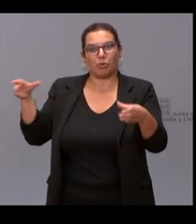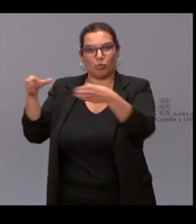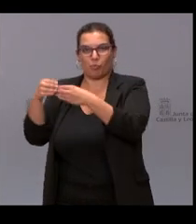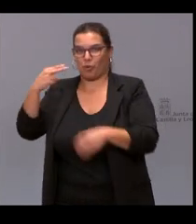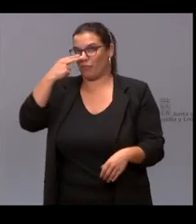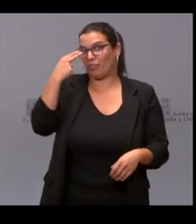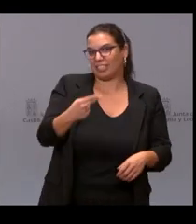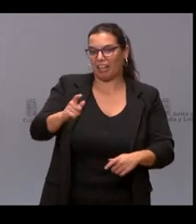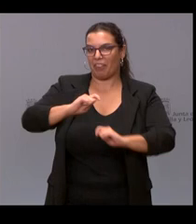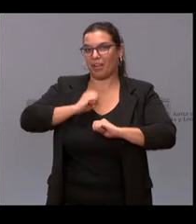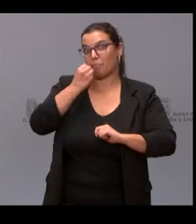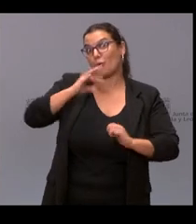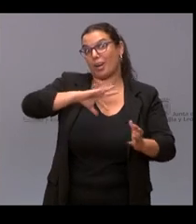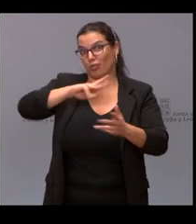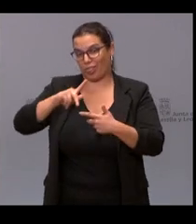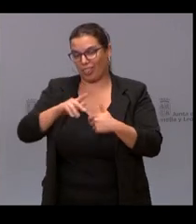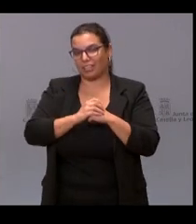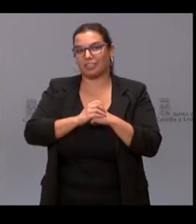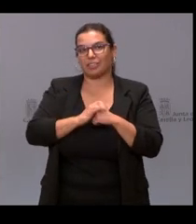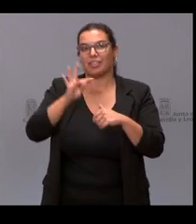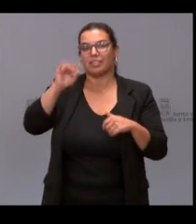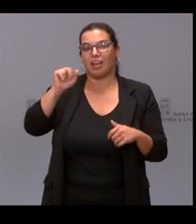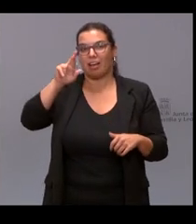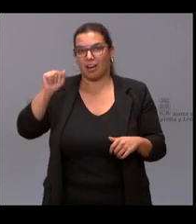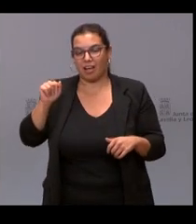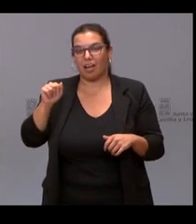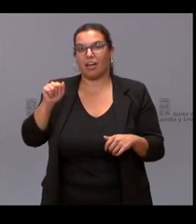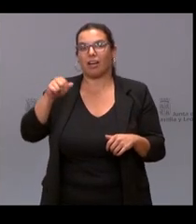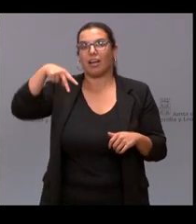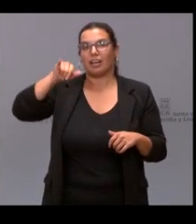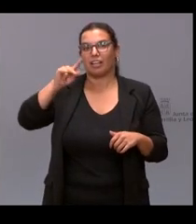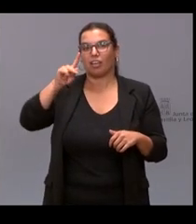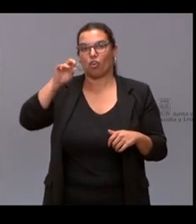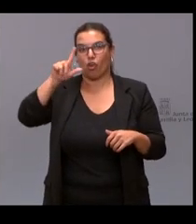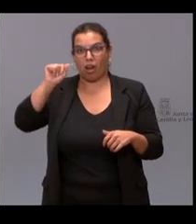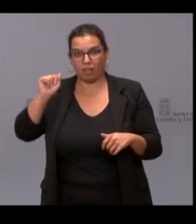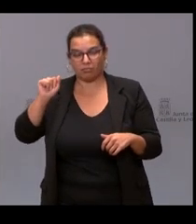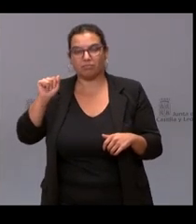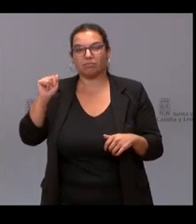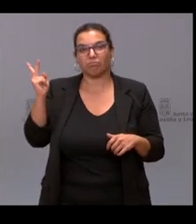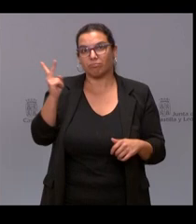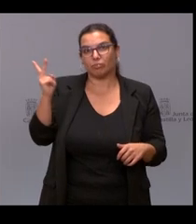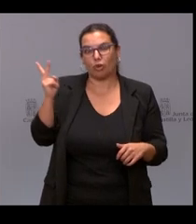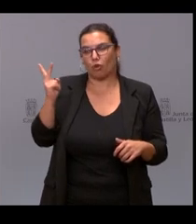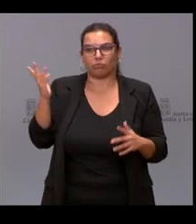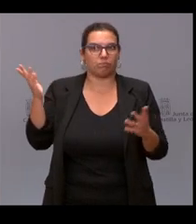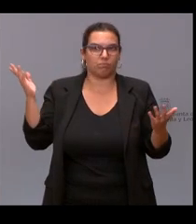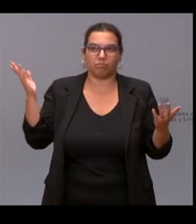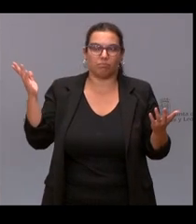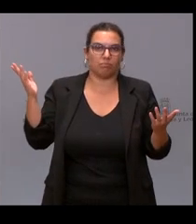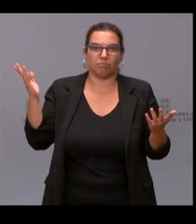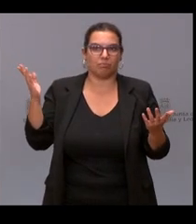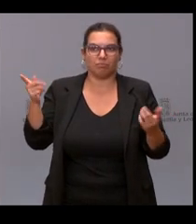buenas noticias, a Tara y a Nicola, que bueno, han sido